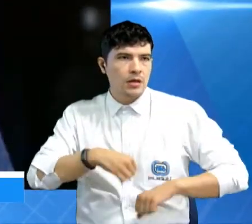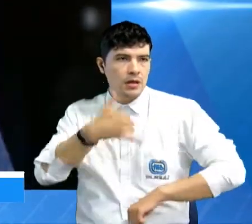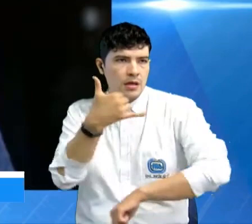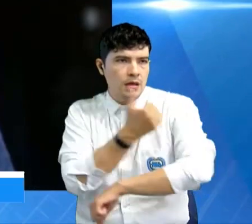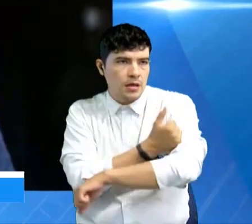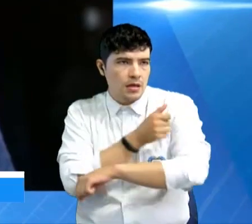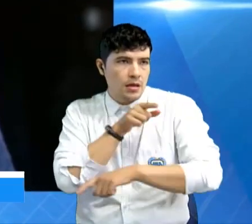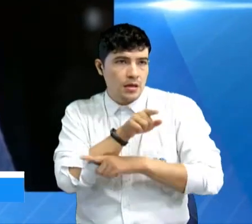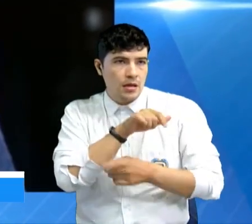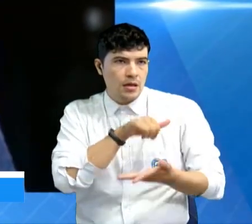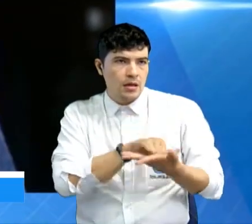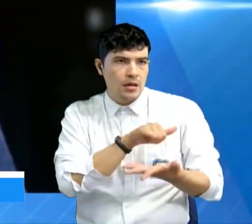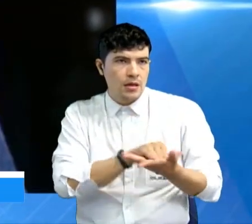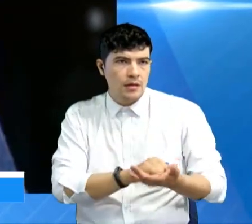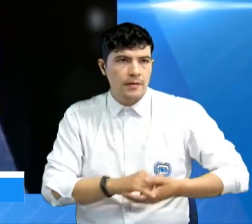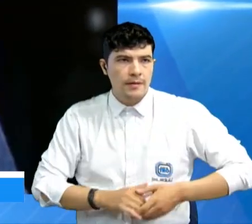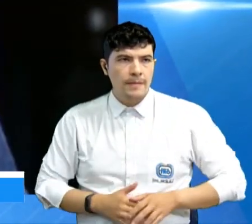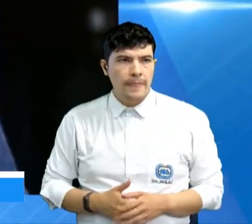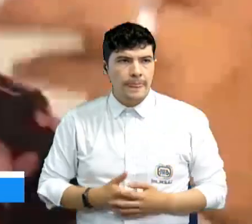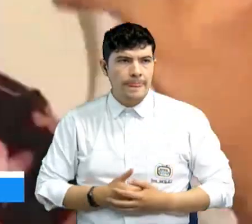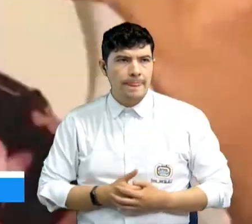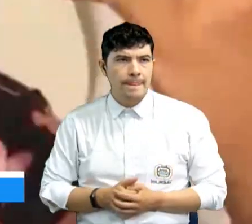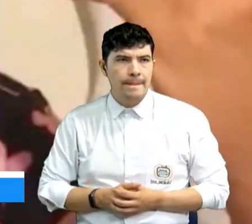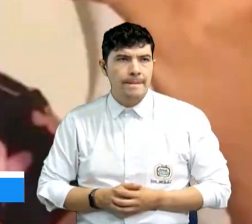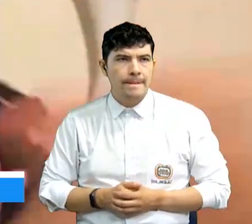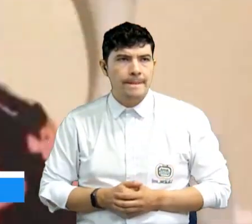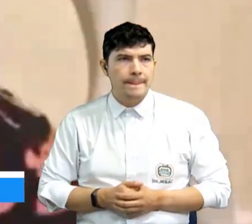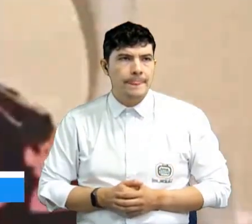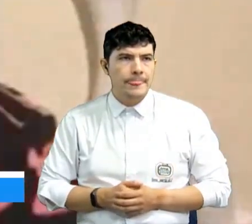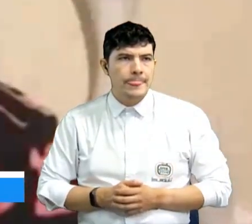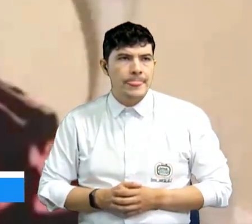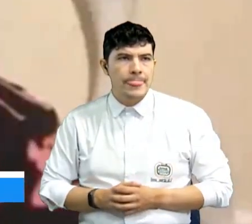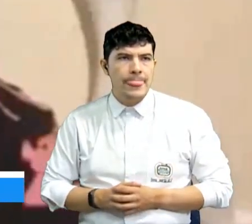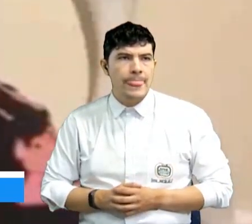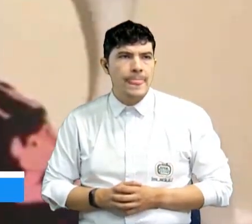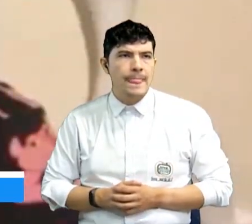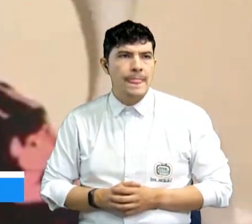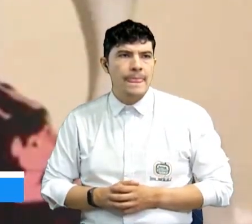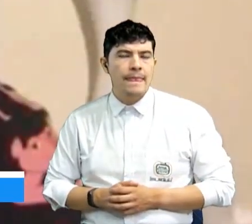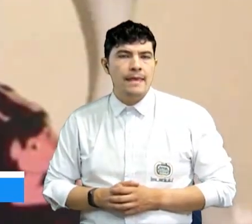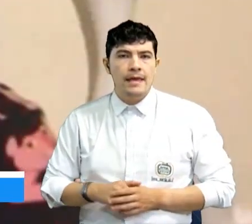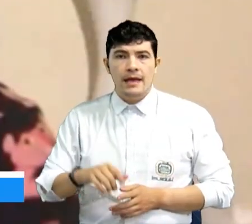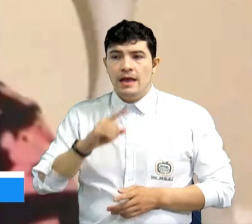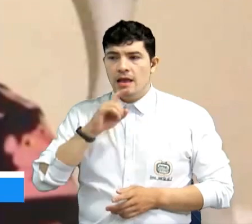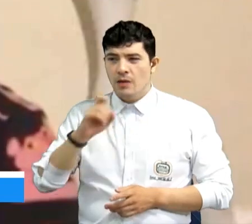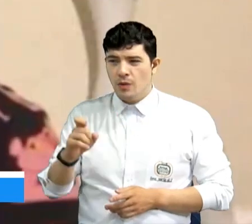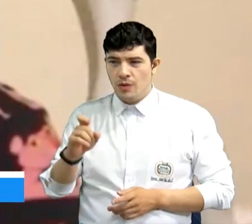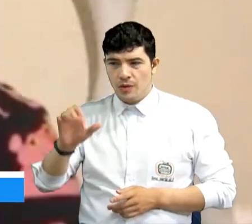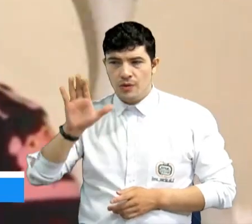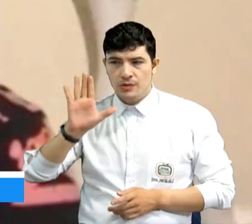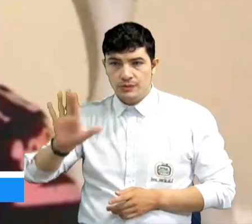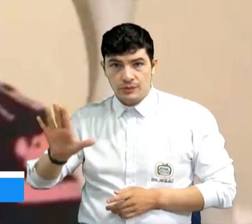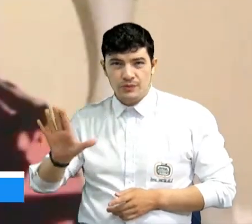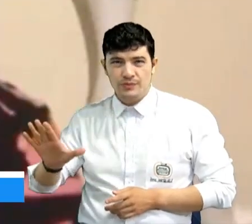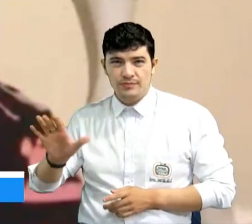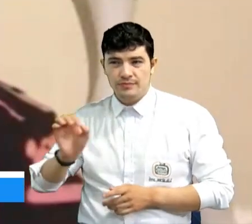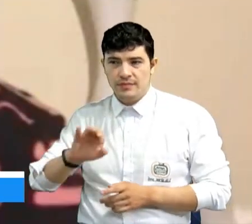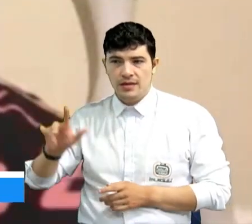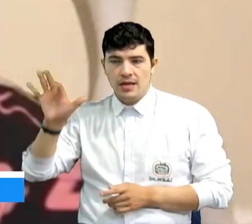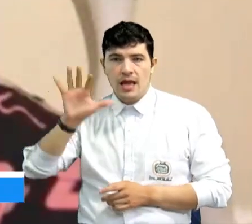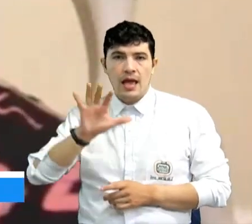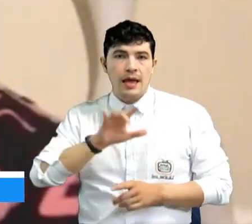contra el cob y el odio a este virus y dar amor a la vida fueron mucho más de lo que me podía pasar pero sí que es verdad que la noche